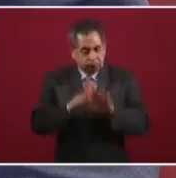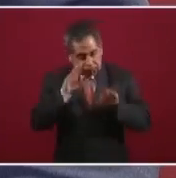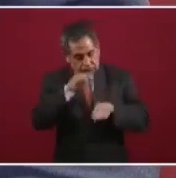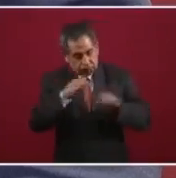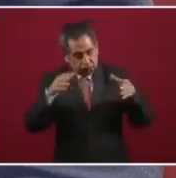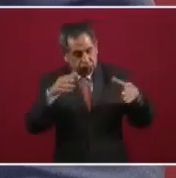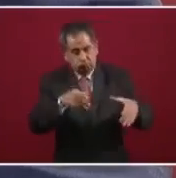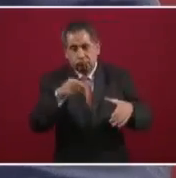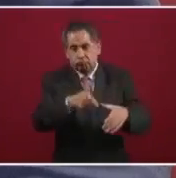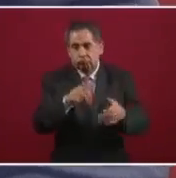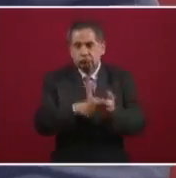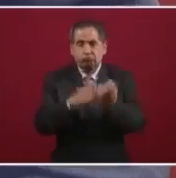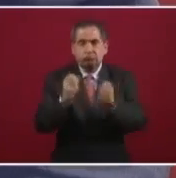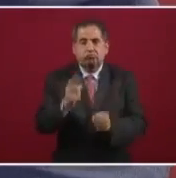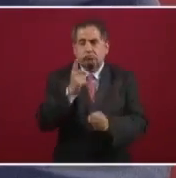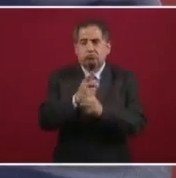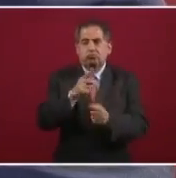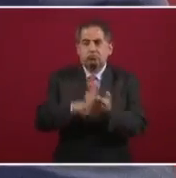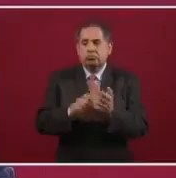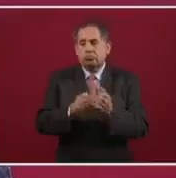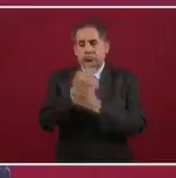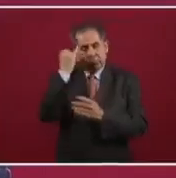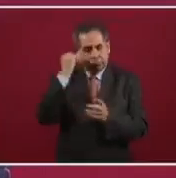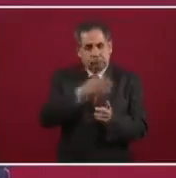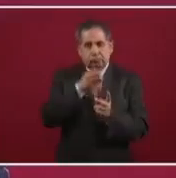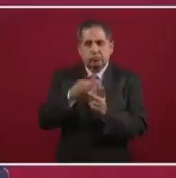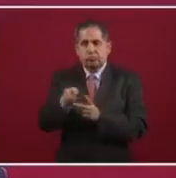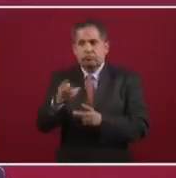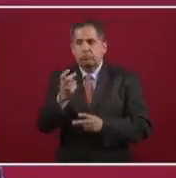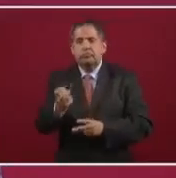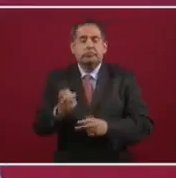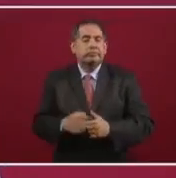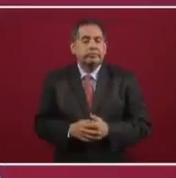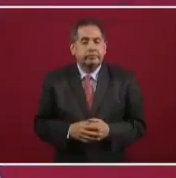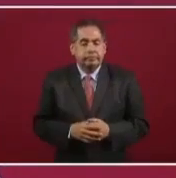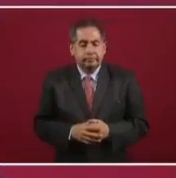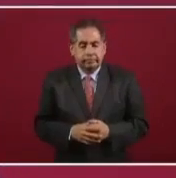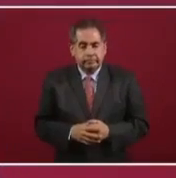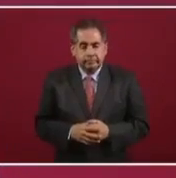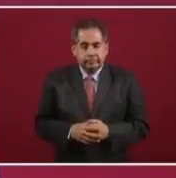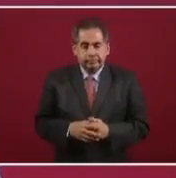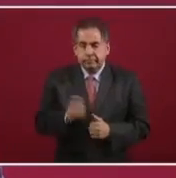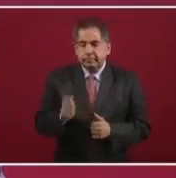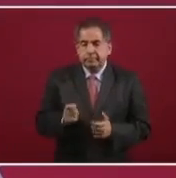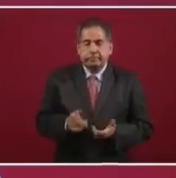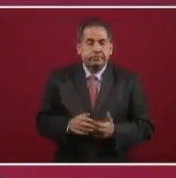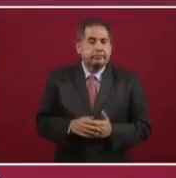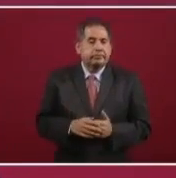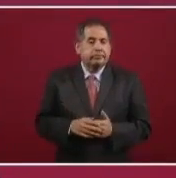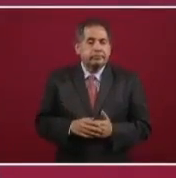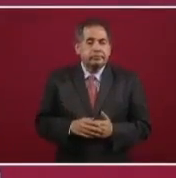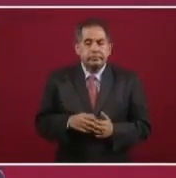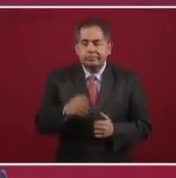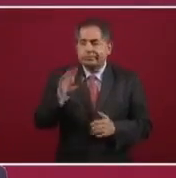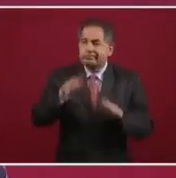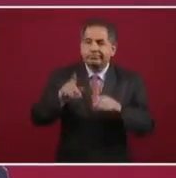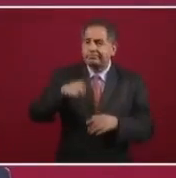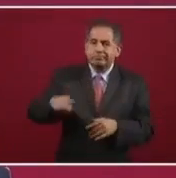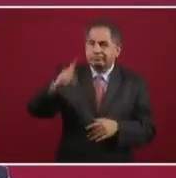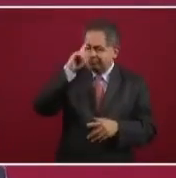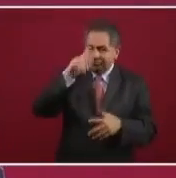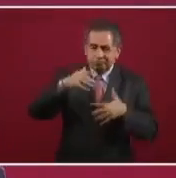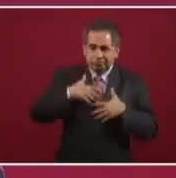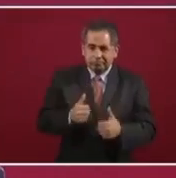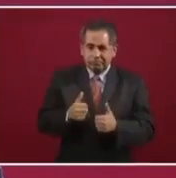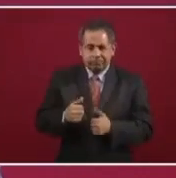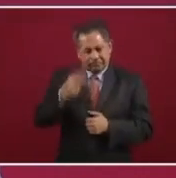materia de seguridad pública. Esto a veces no se entiende,